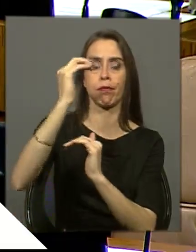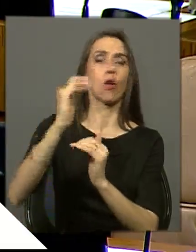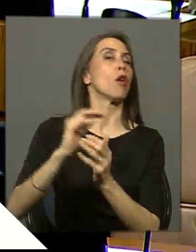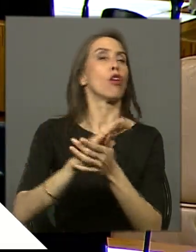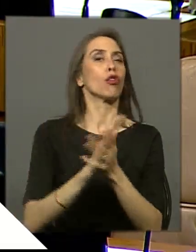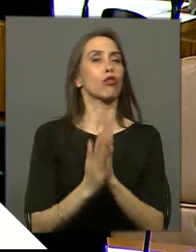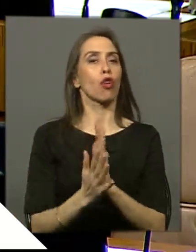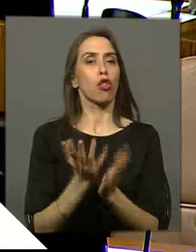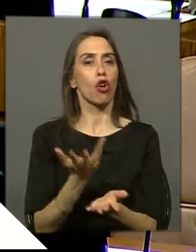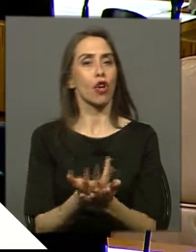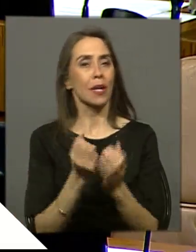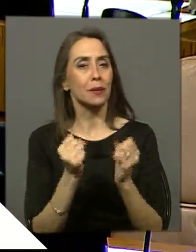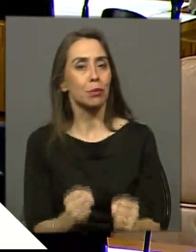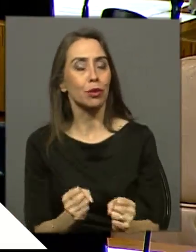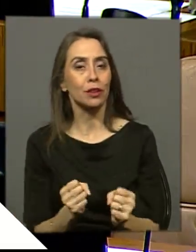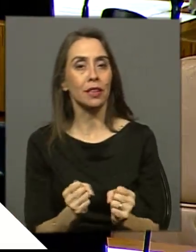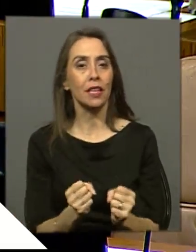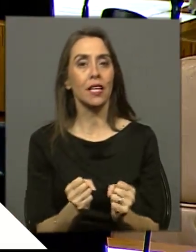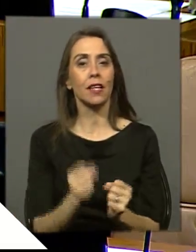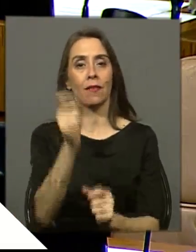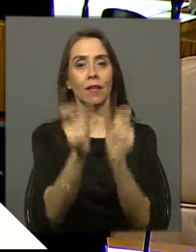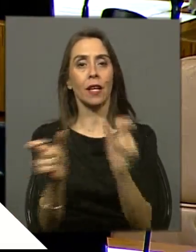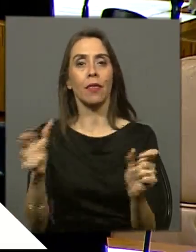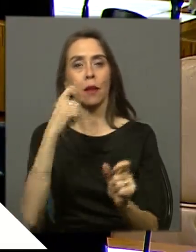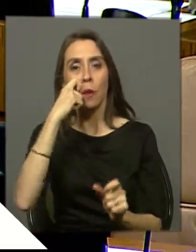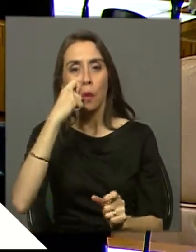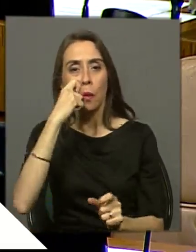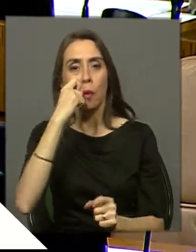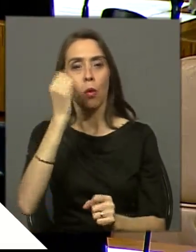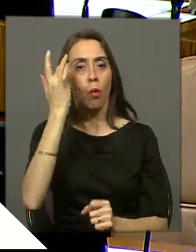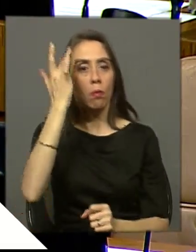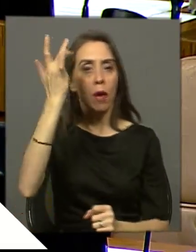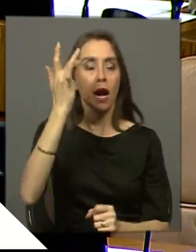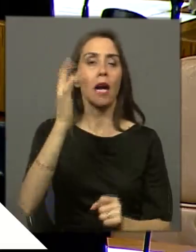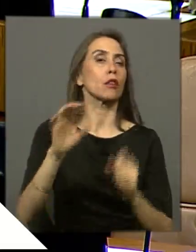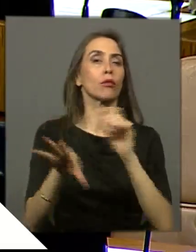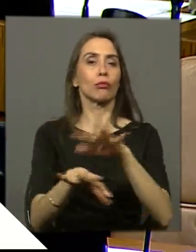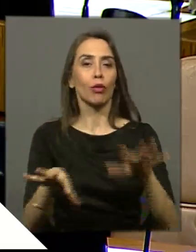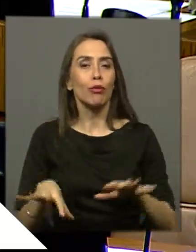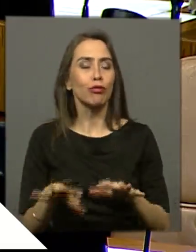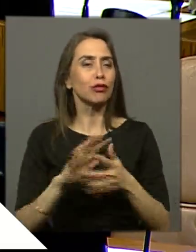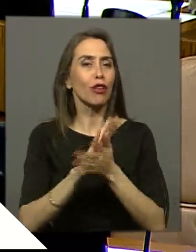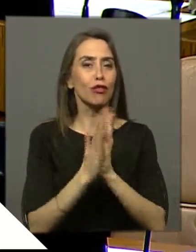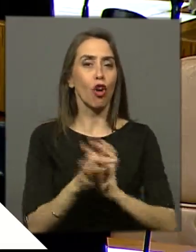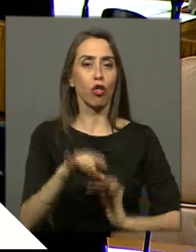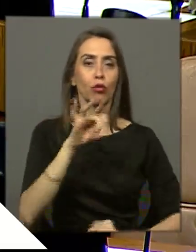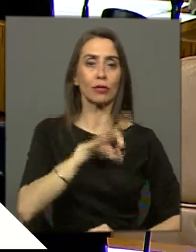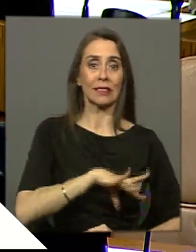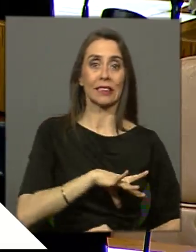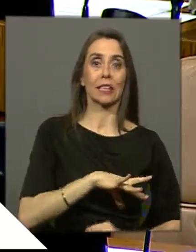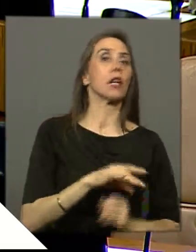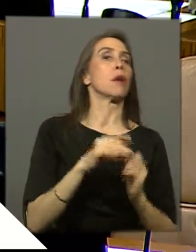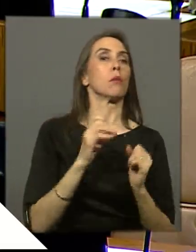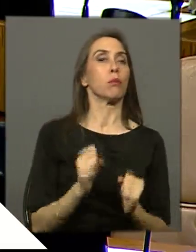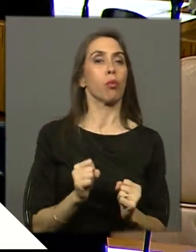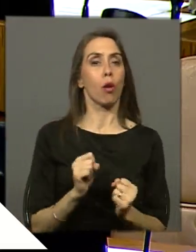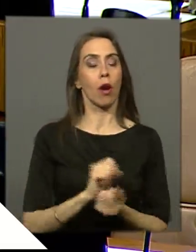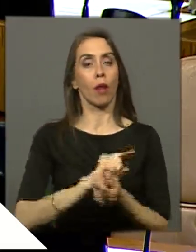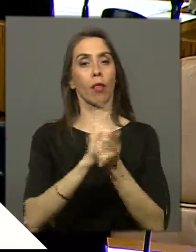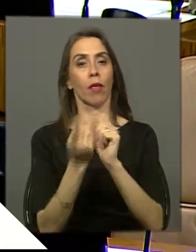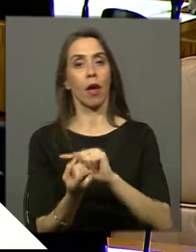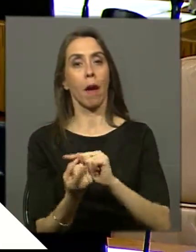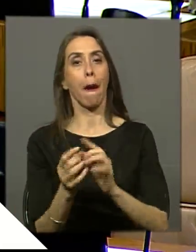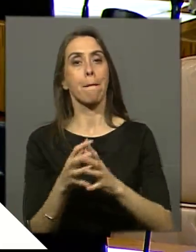potencialidades de su capital humano de su capital físico en fin puedan expresarse en